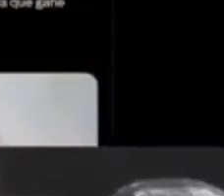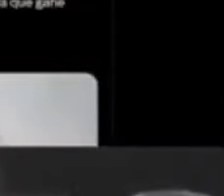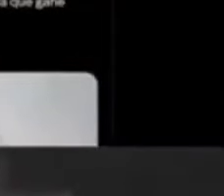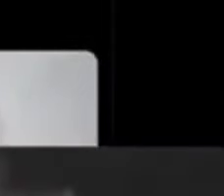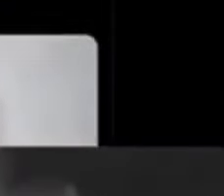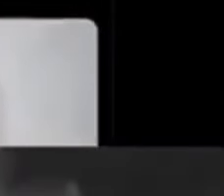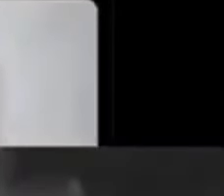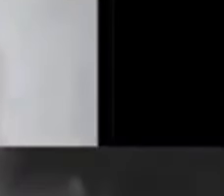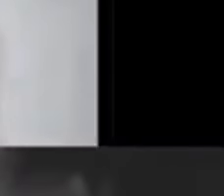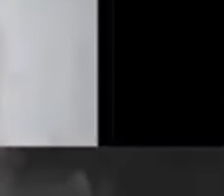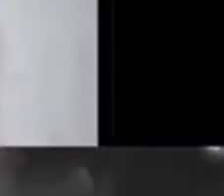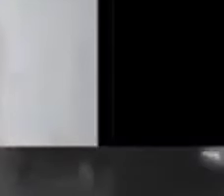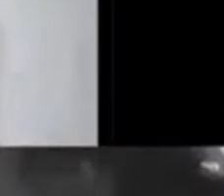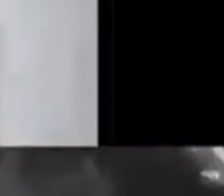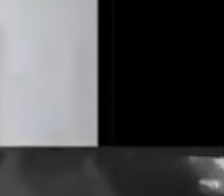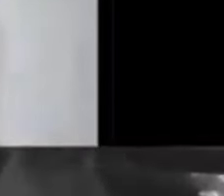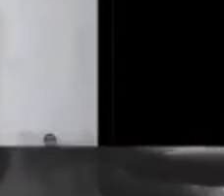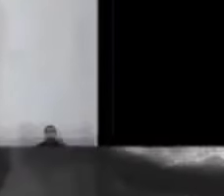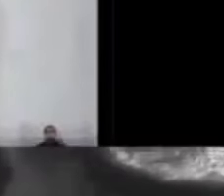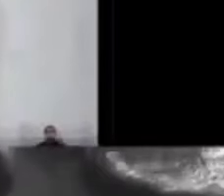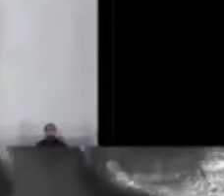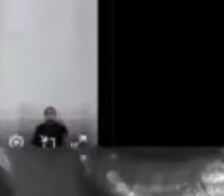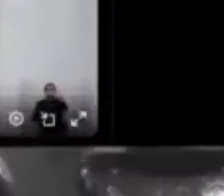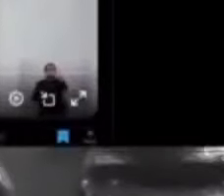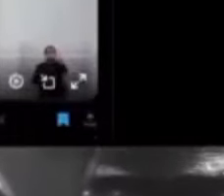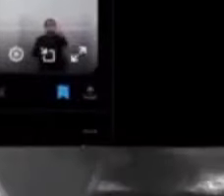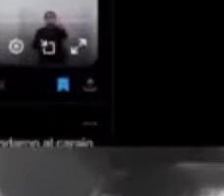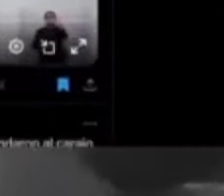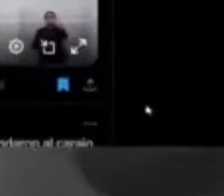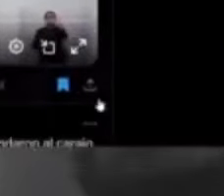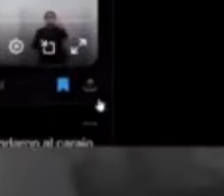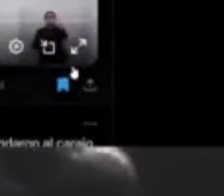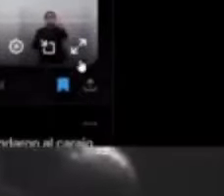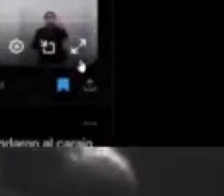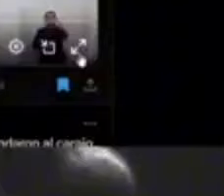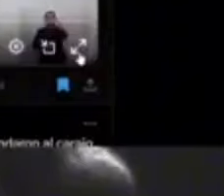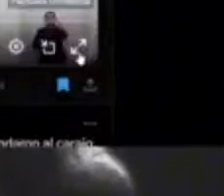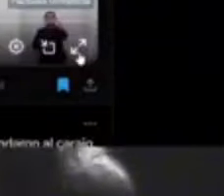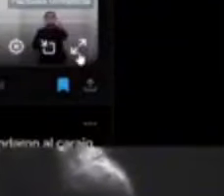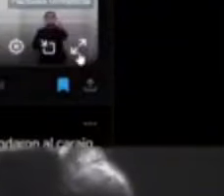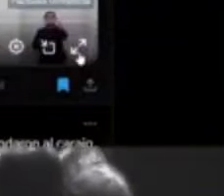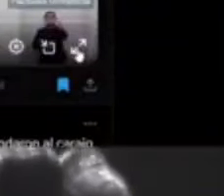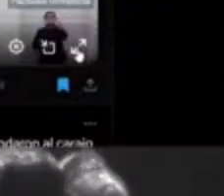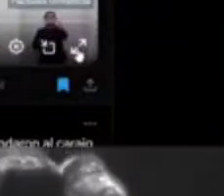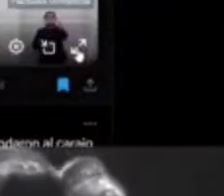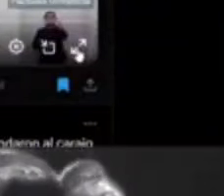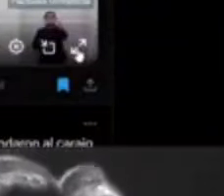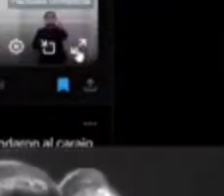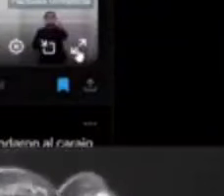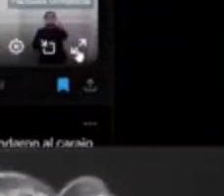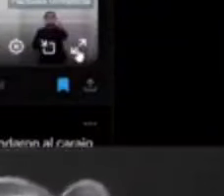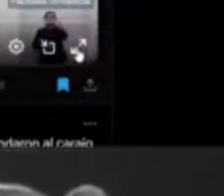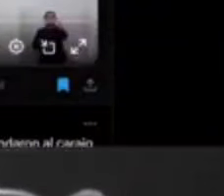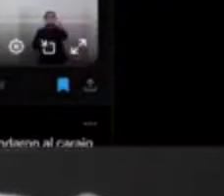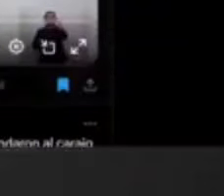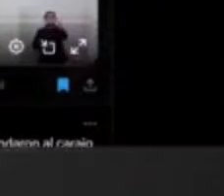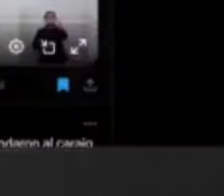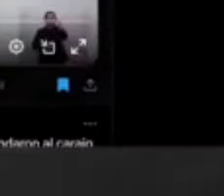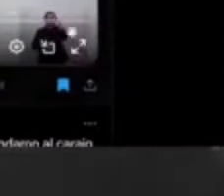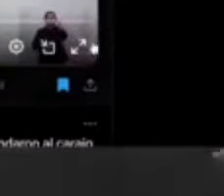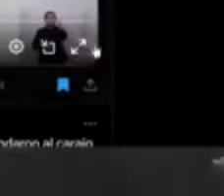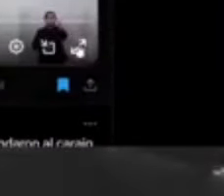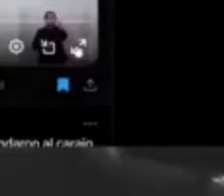recuento parcial efectivamente hay recuento parcial y lo que se estaba pidiendo No es que hubiera recuento